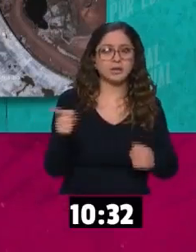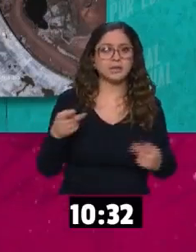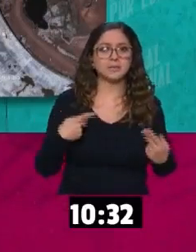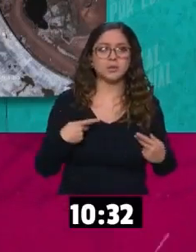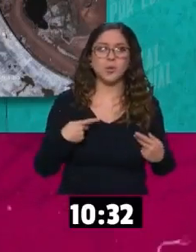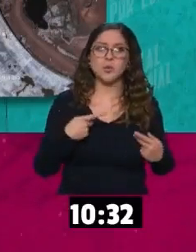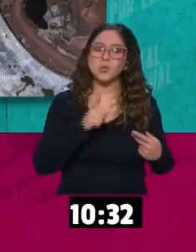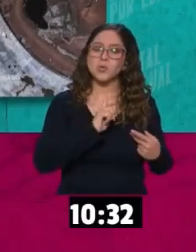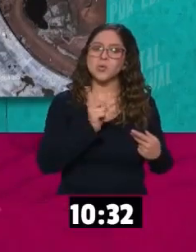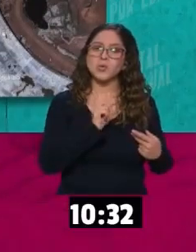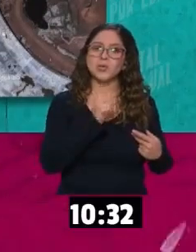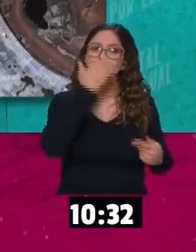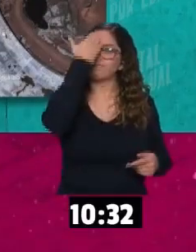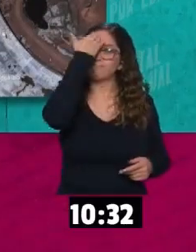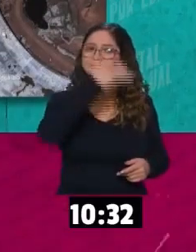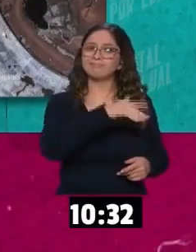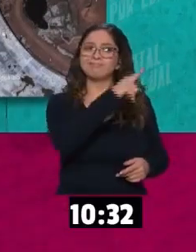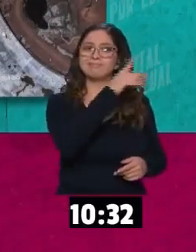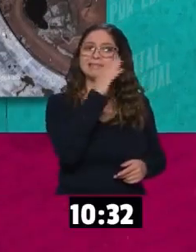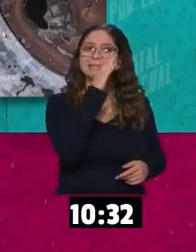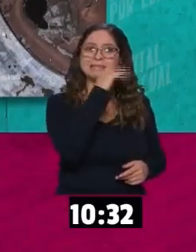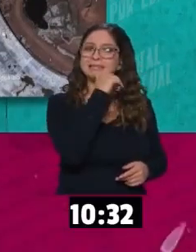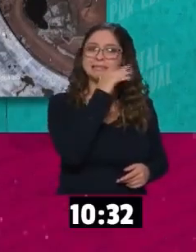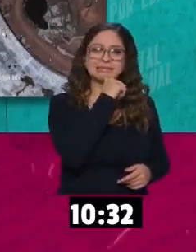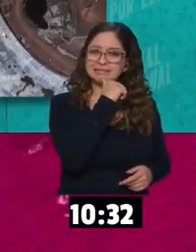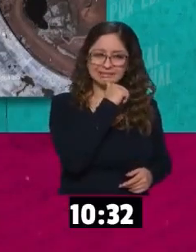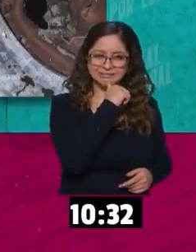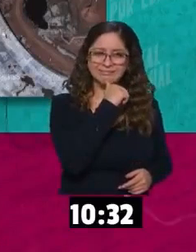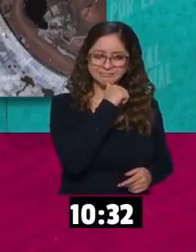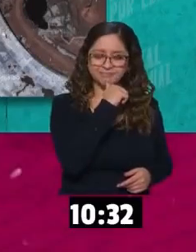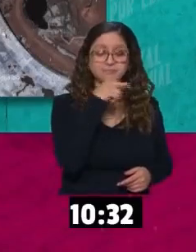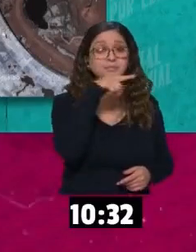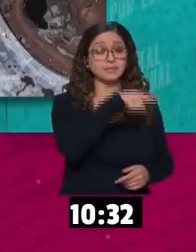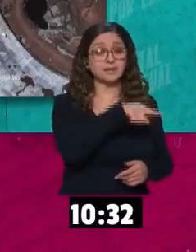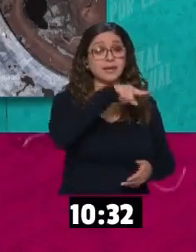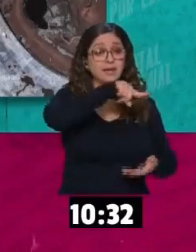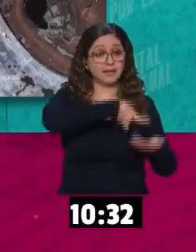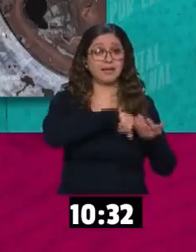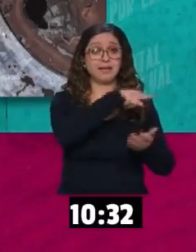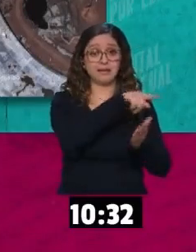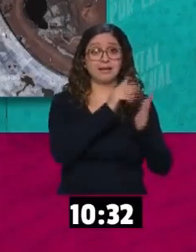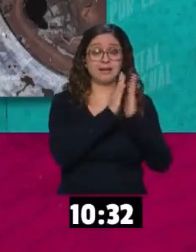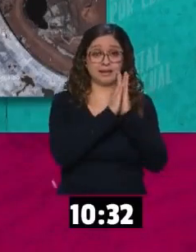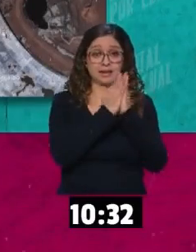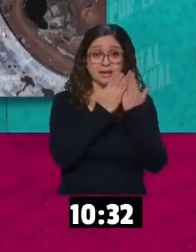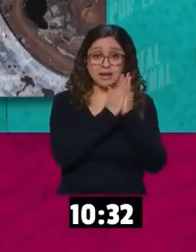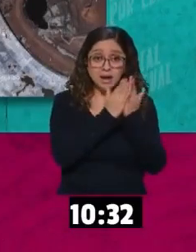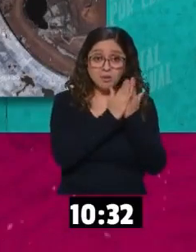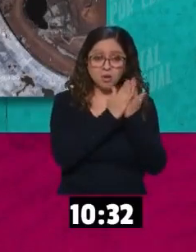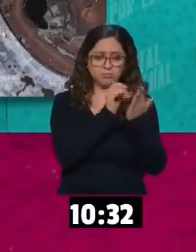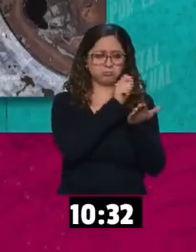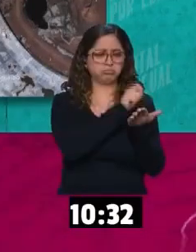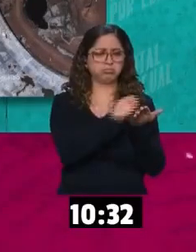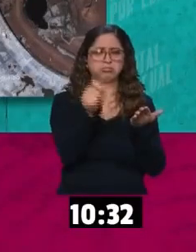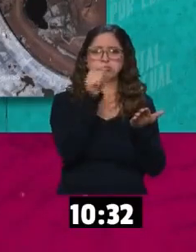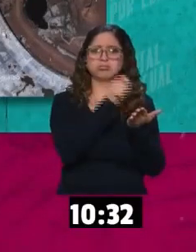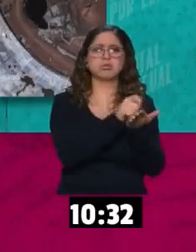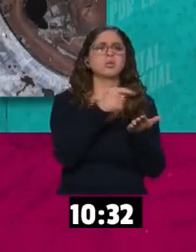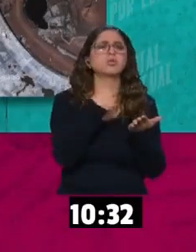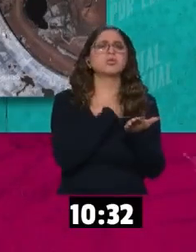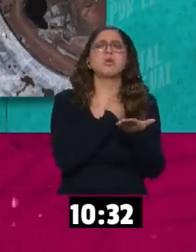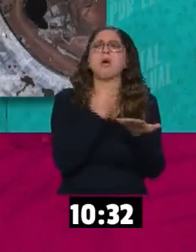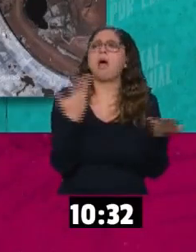desde antes, saben la respuesta. Este libro que estoy escribiendo es un libro libre. Es un